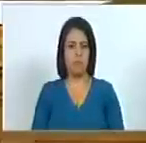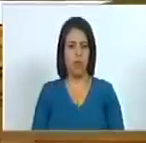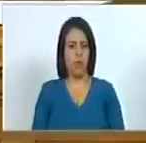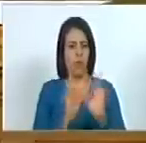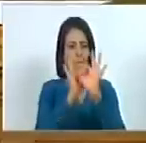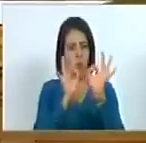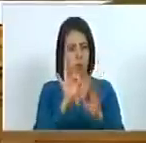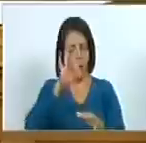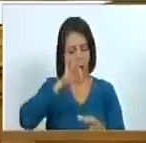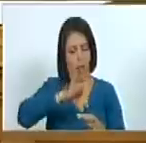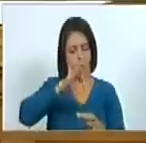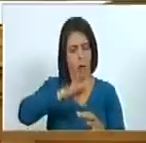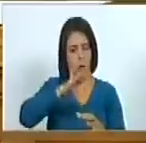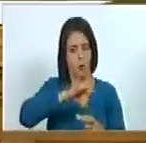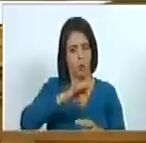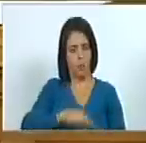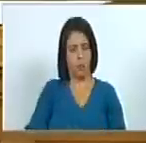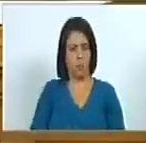mecanismos de ahorro.